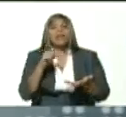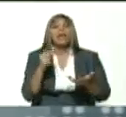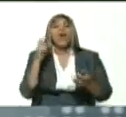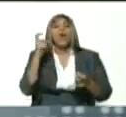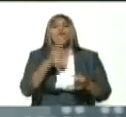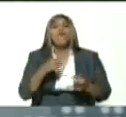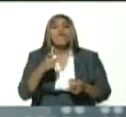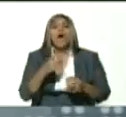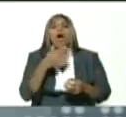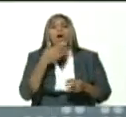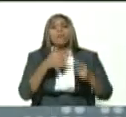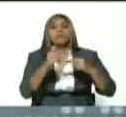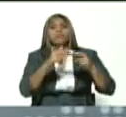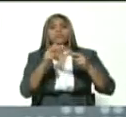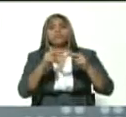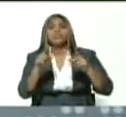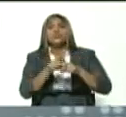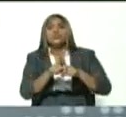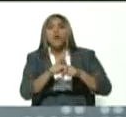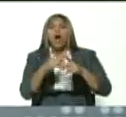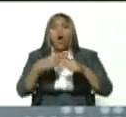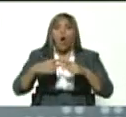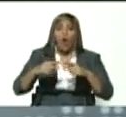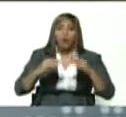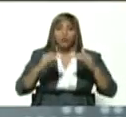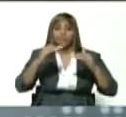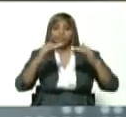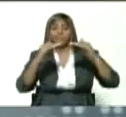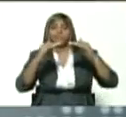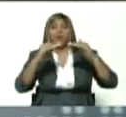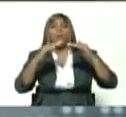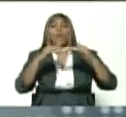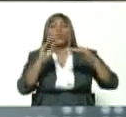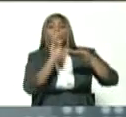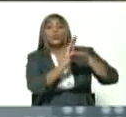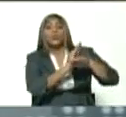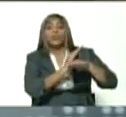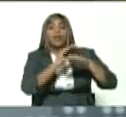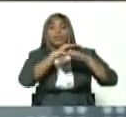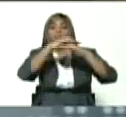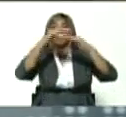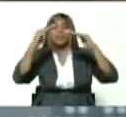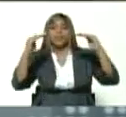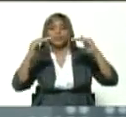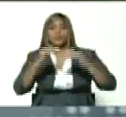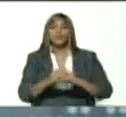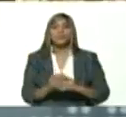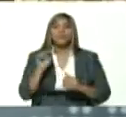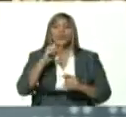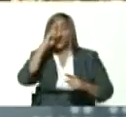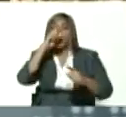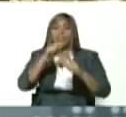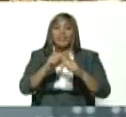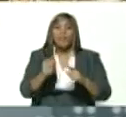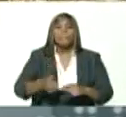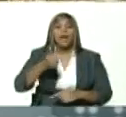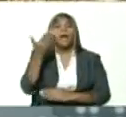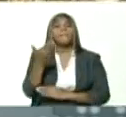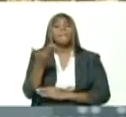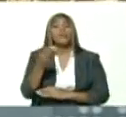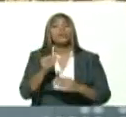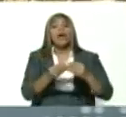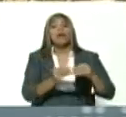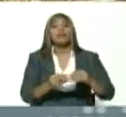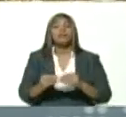construcción de estructuras alternativas para apuntalar y sobre todo para proteger estos techos. Uno de los objetivos principales era hacer de que